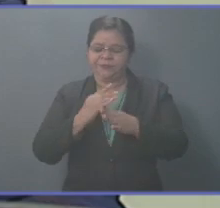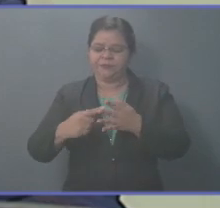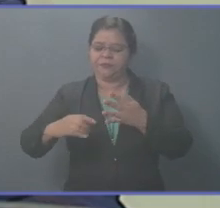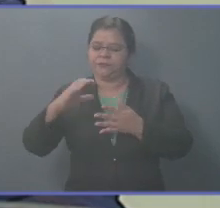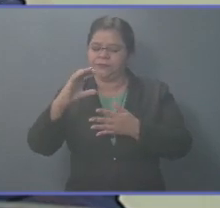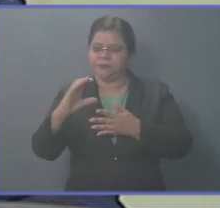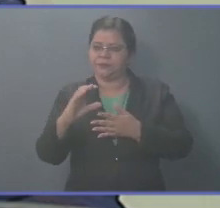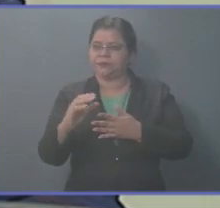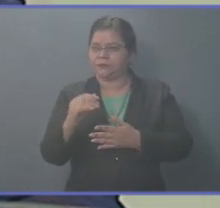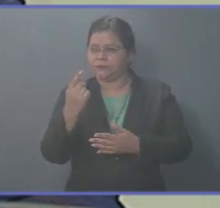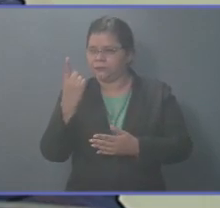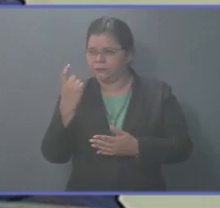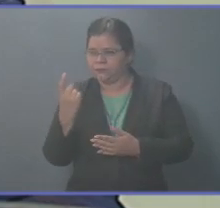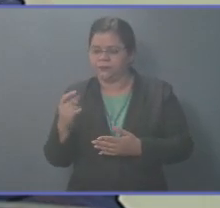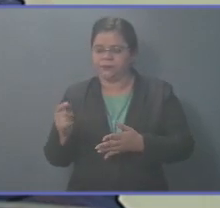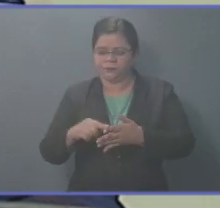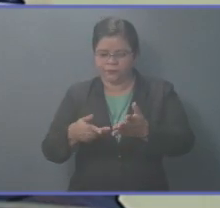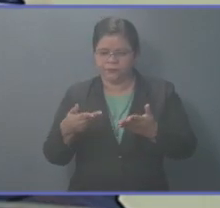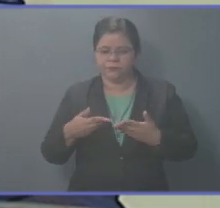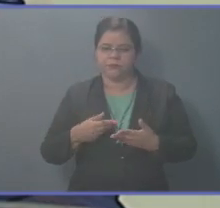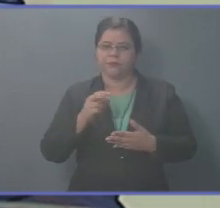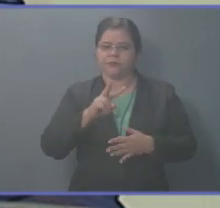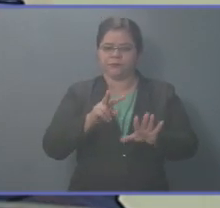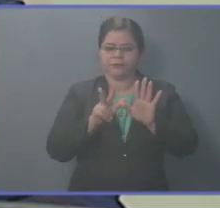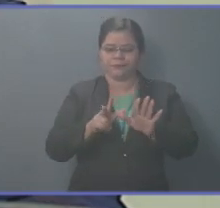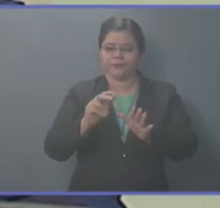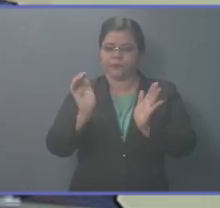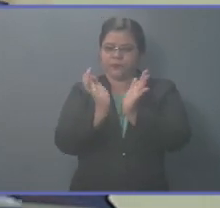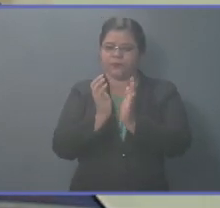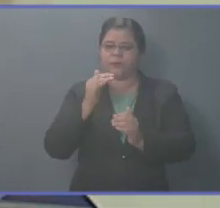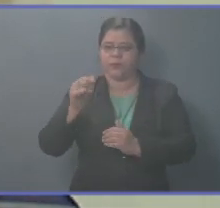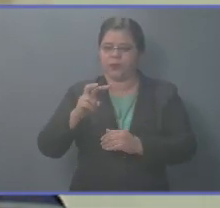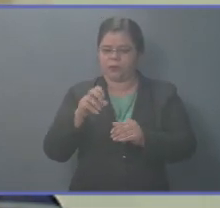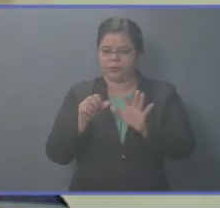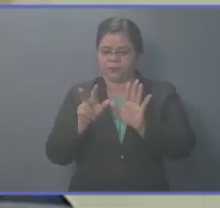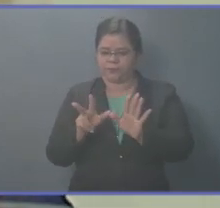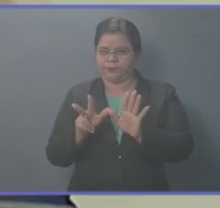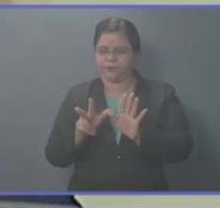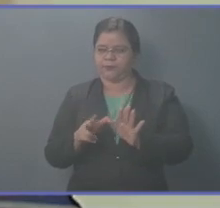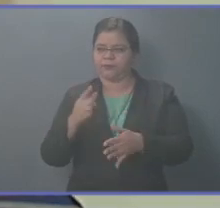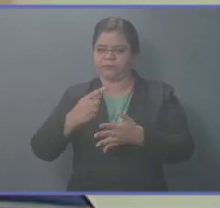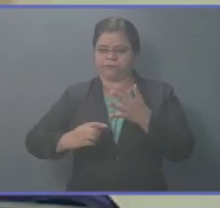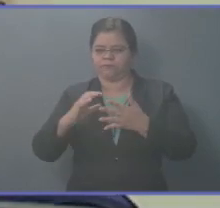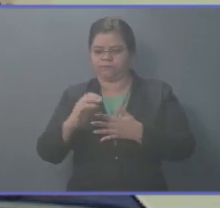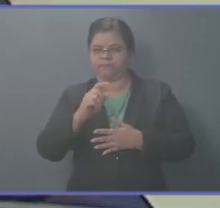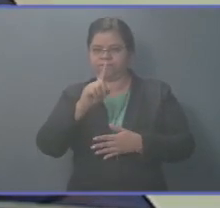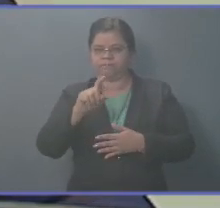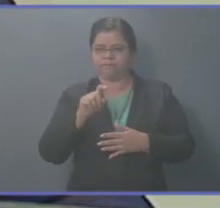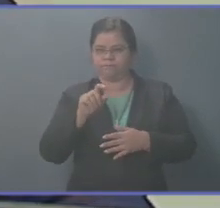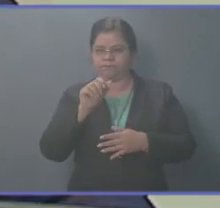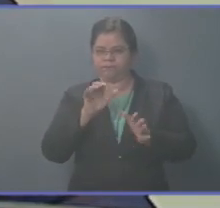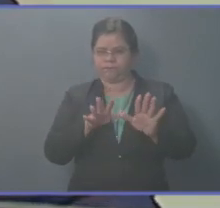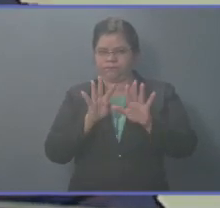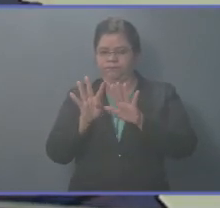Constitución como fuente directa de derecho, sentencia 28 de mayo de 2018, inconstitucionalidad